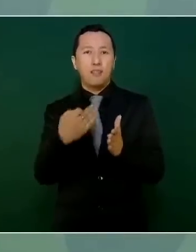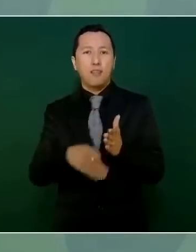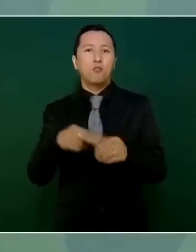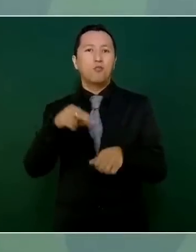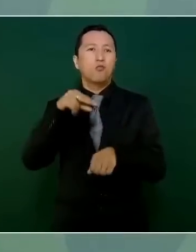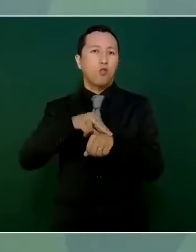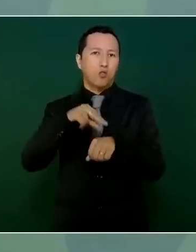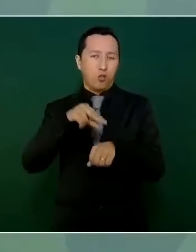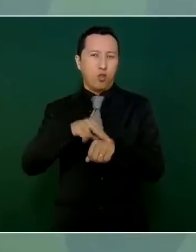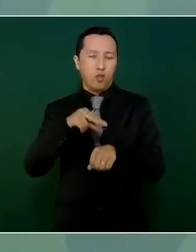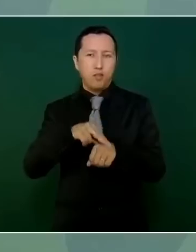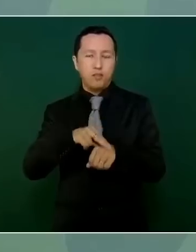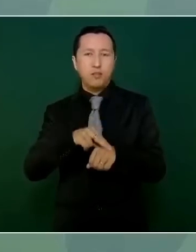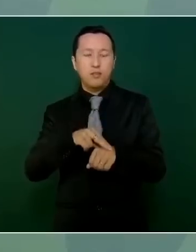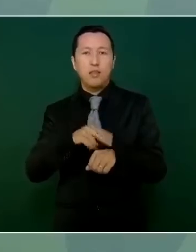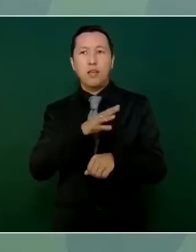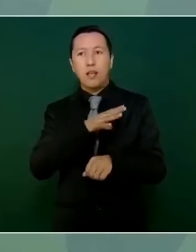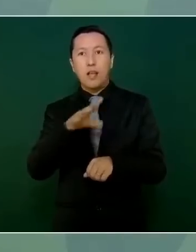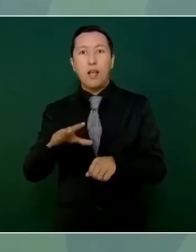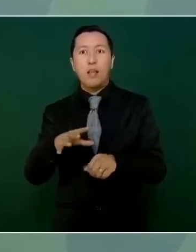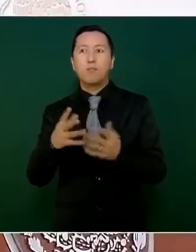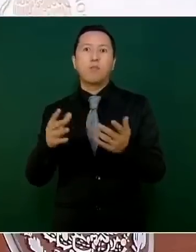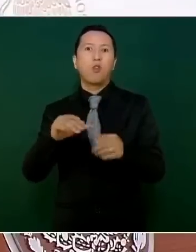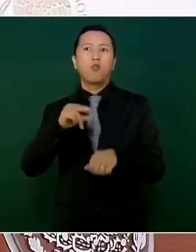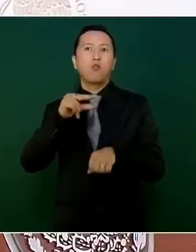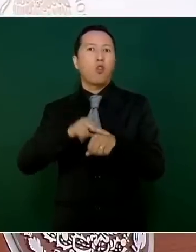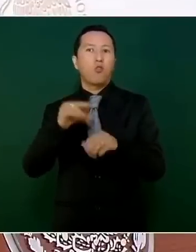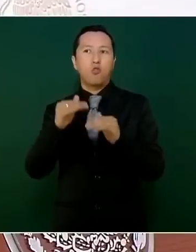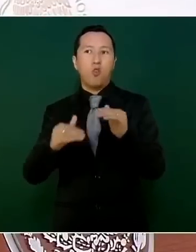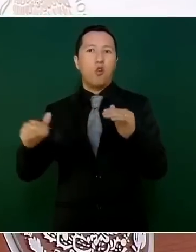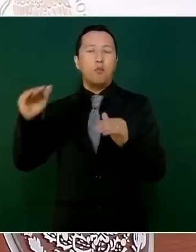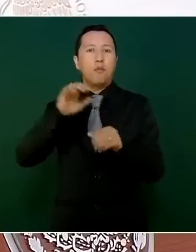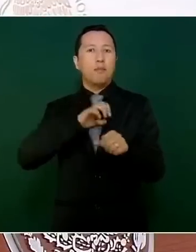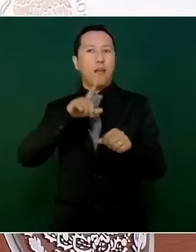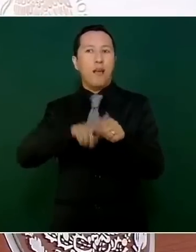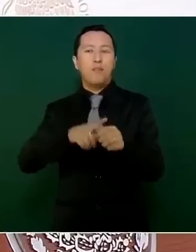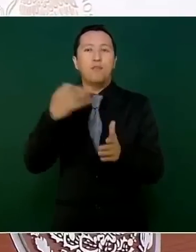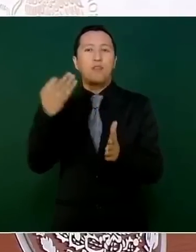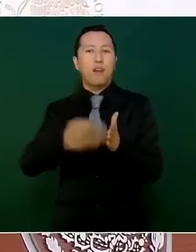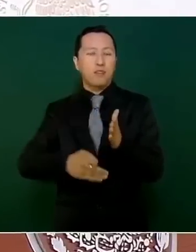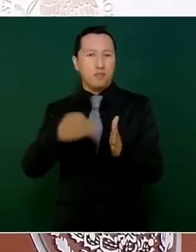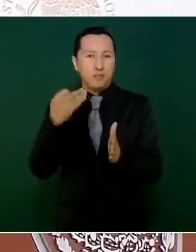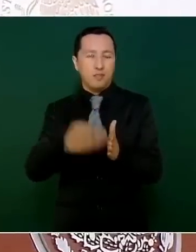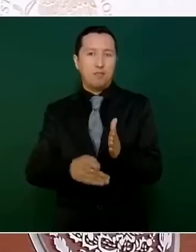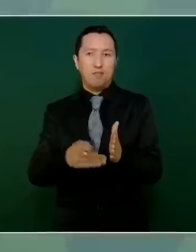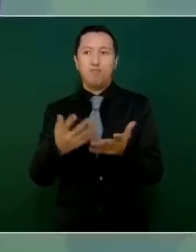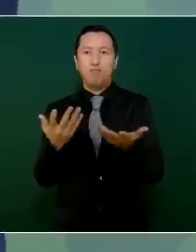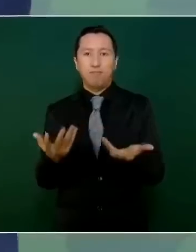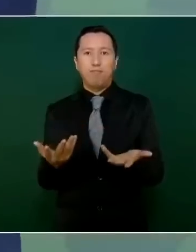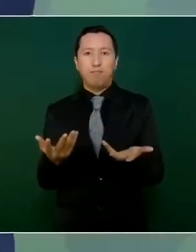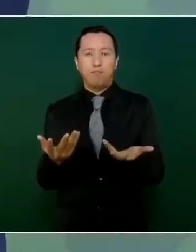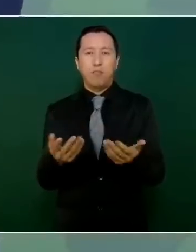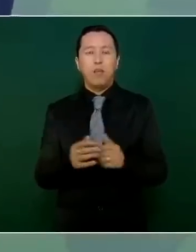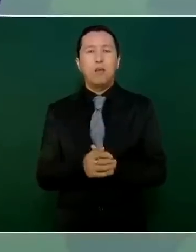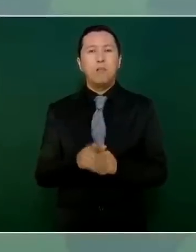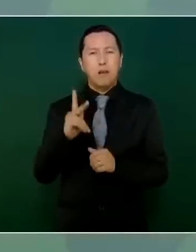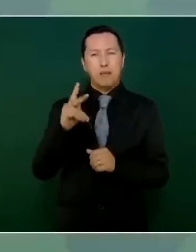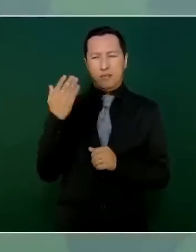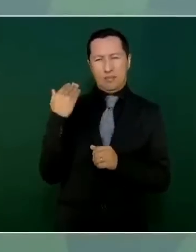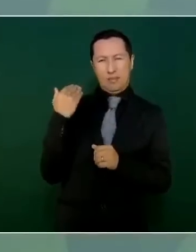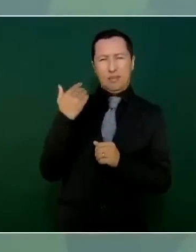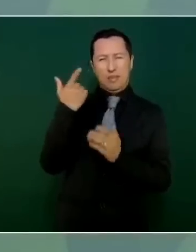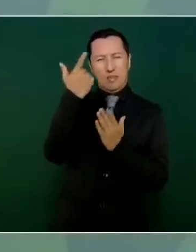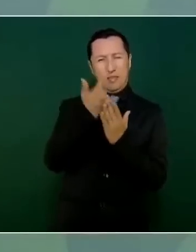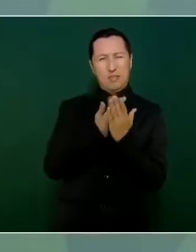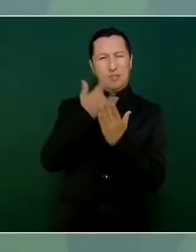menos tenemos, especialistas. Entonces, ¿por qué comenzamos con estos estados y por qué vamos poco a